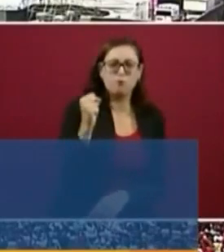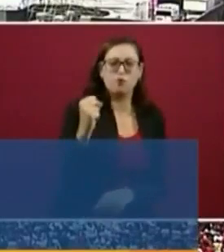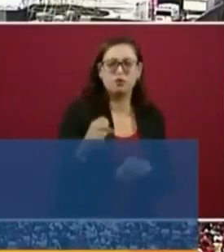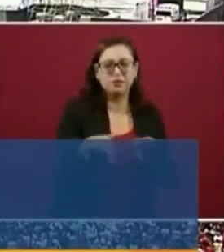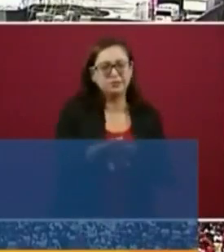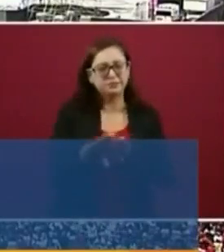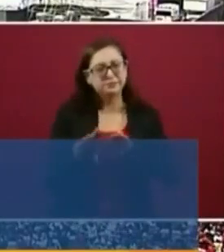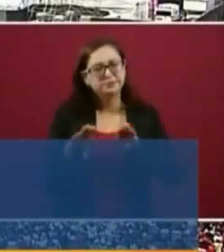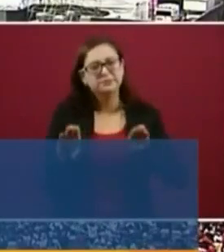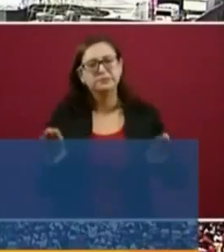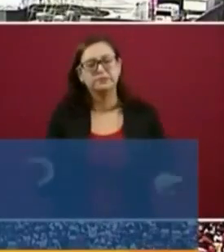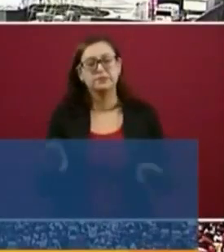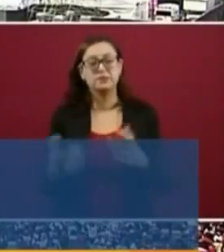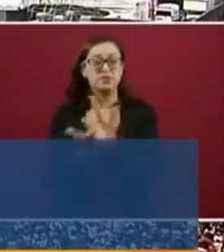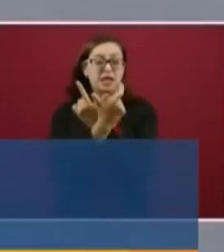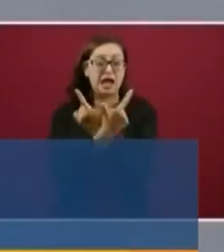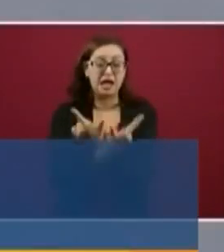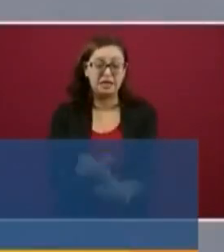libre,